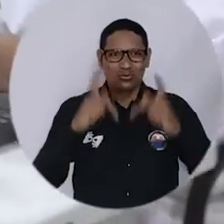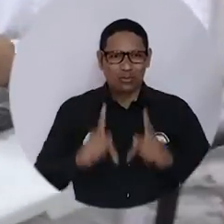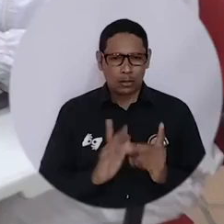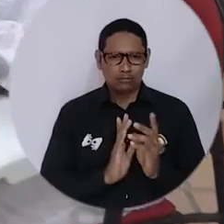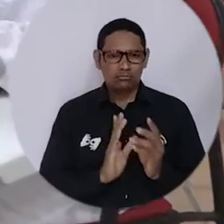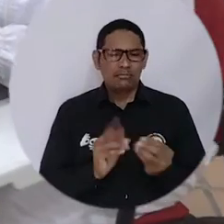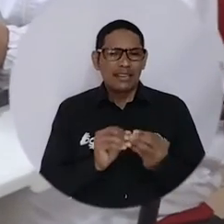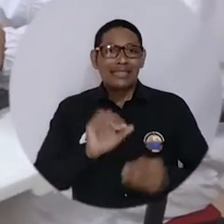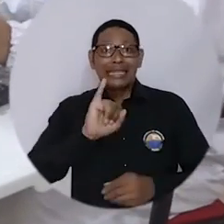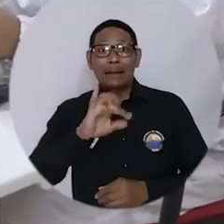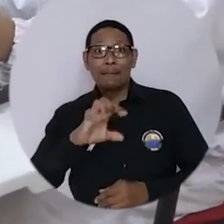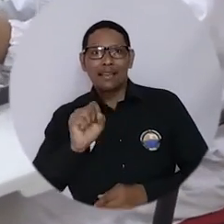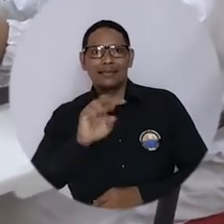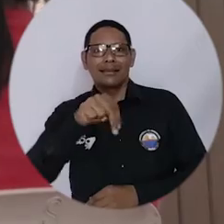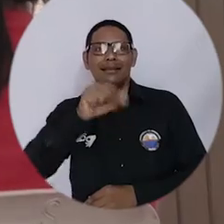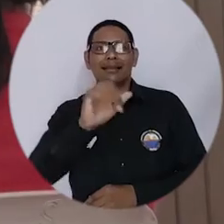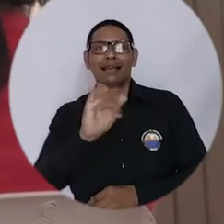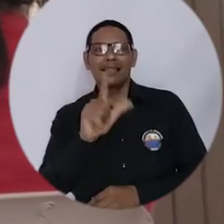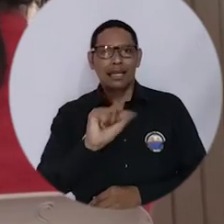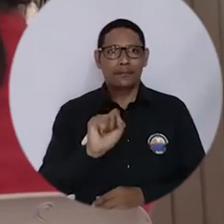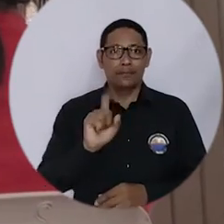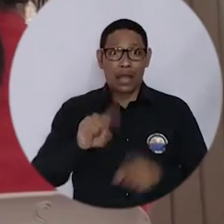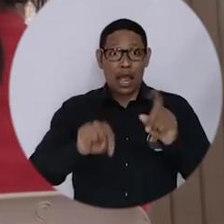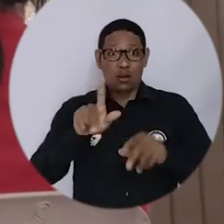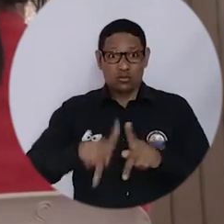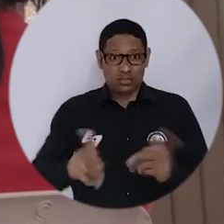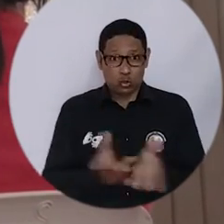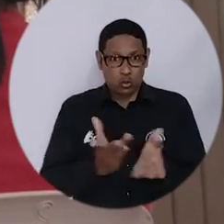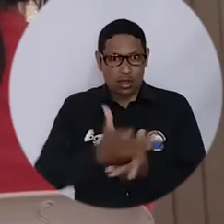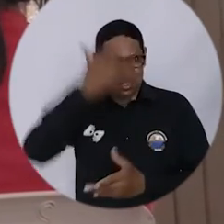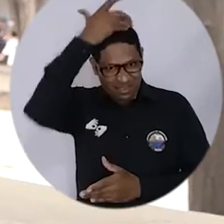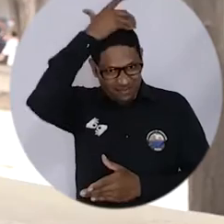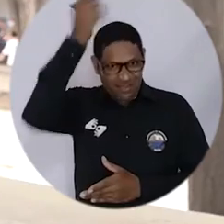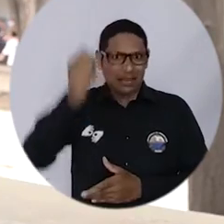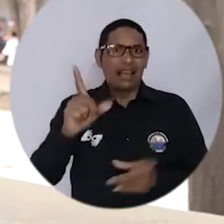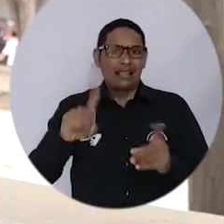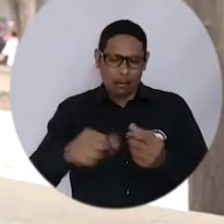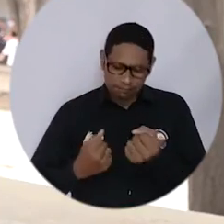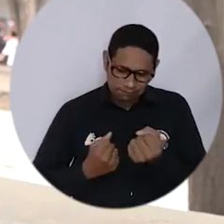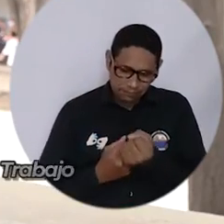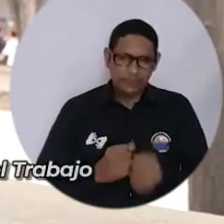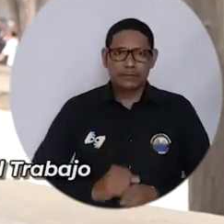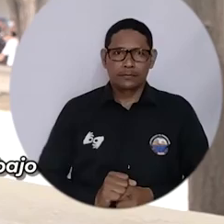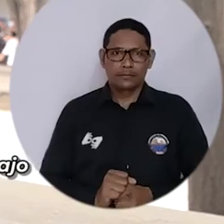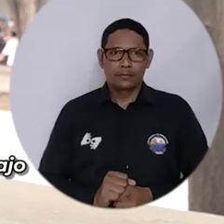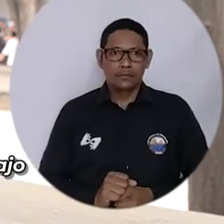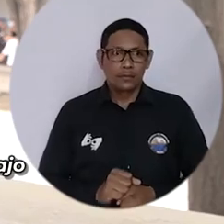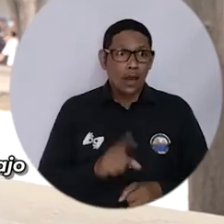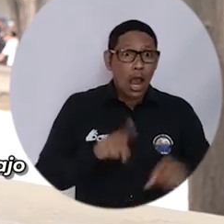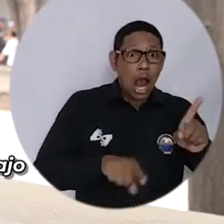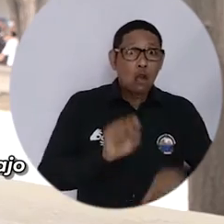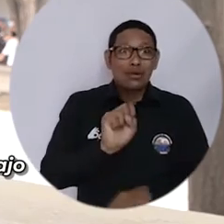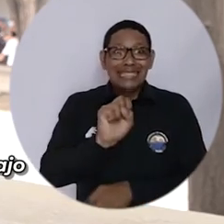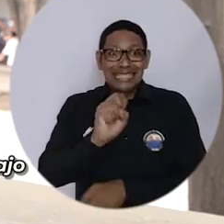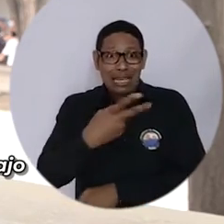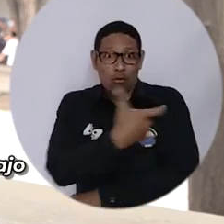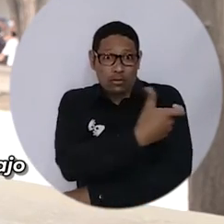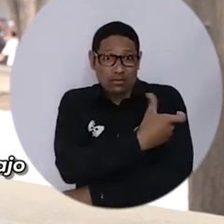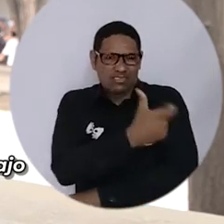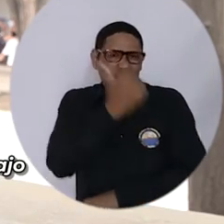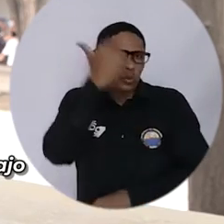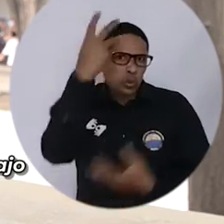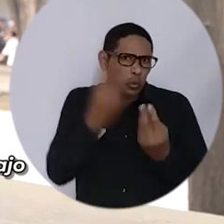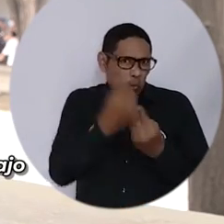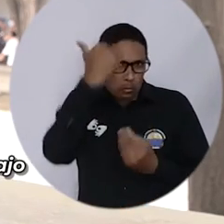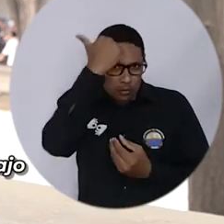la IPS Natalis y con el apoyo de estudiantes del programa de enfermería. Se está haciendo la segunda dosis a los